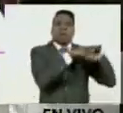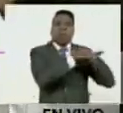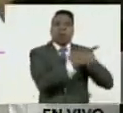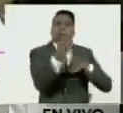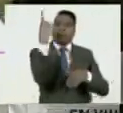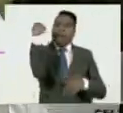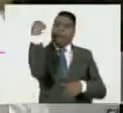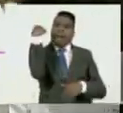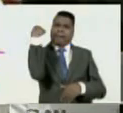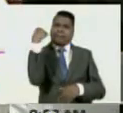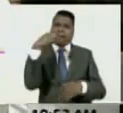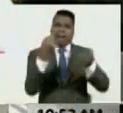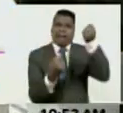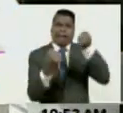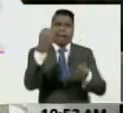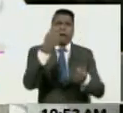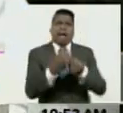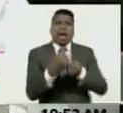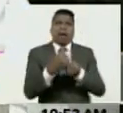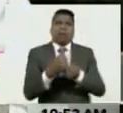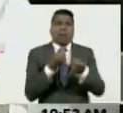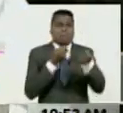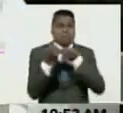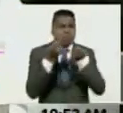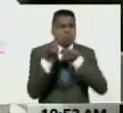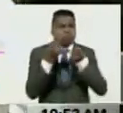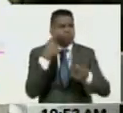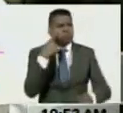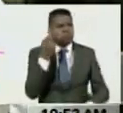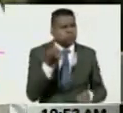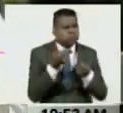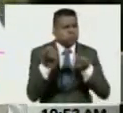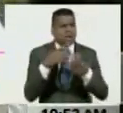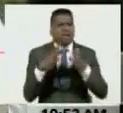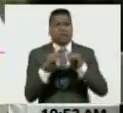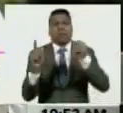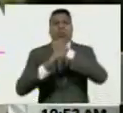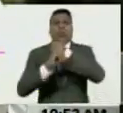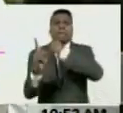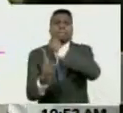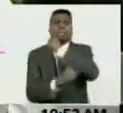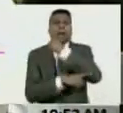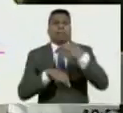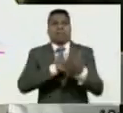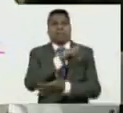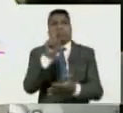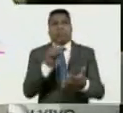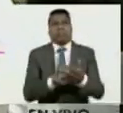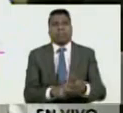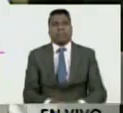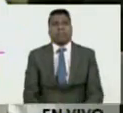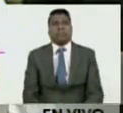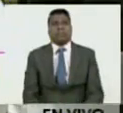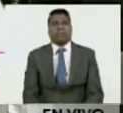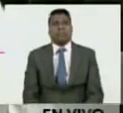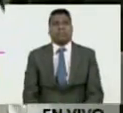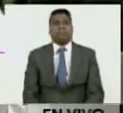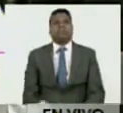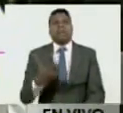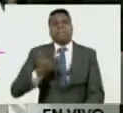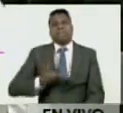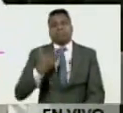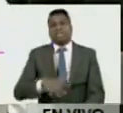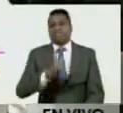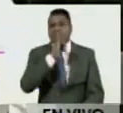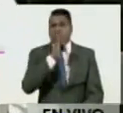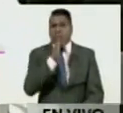estricto control que se aplicó en los parques naturales, en los parques nacionales, en los ejes carreteros, trajo esta importante